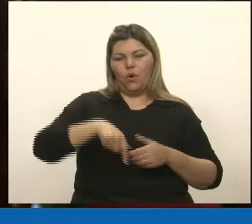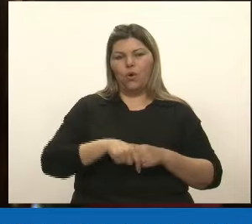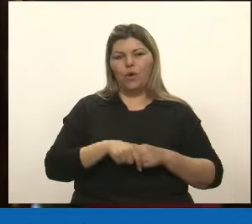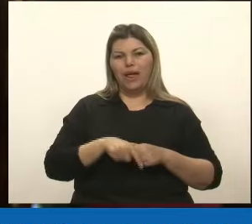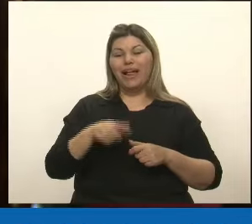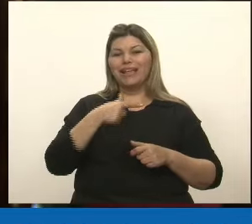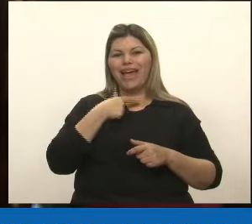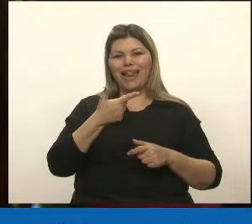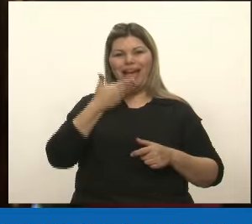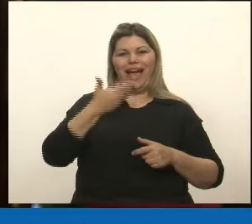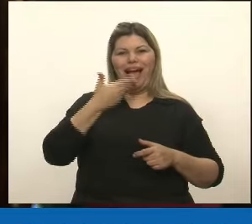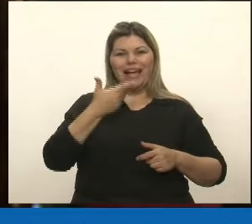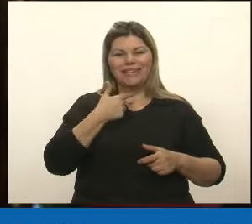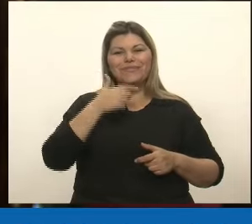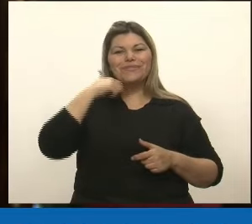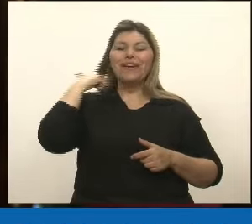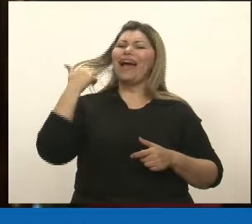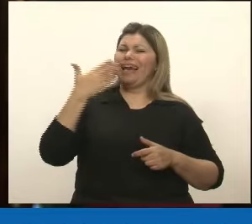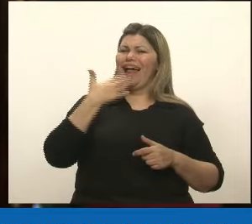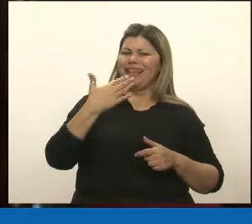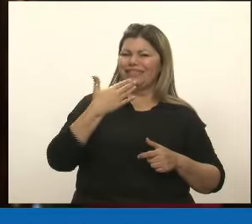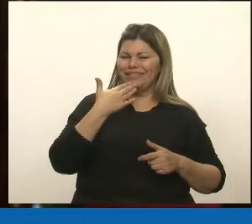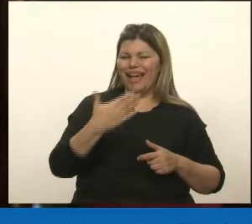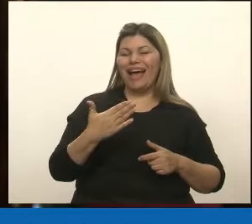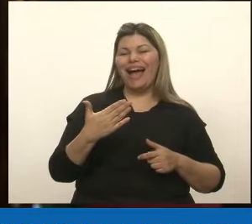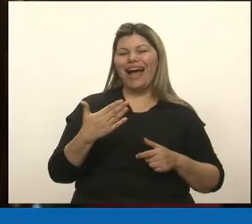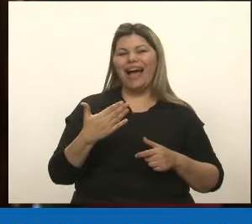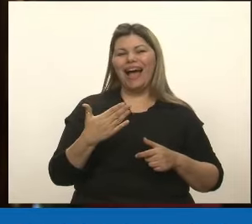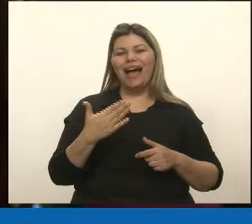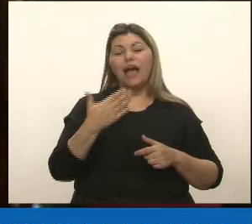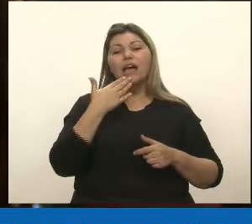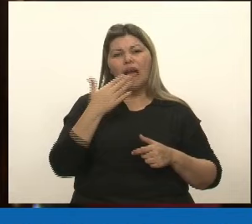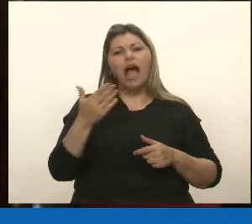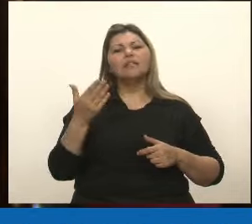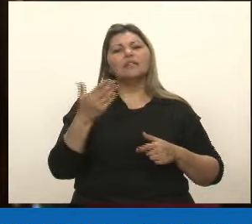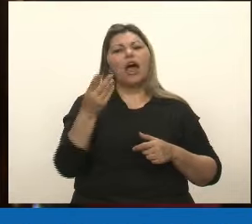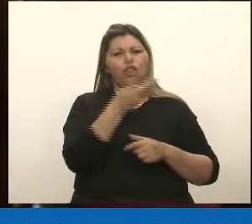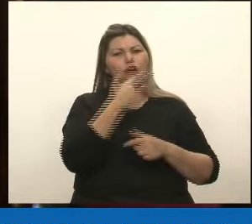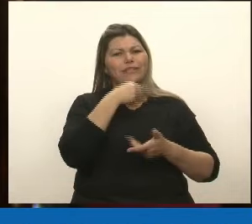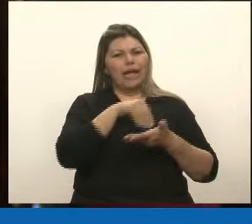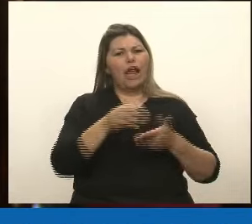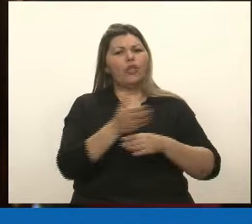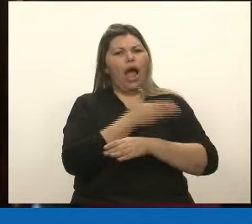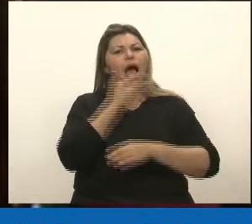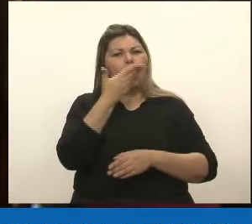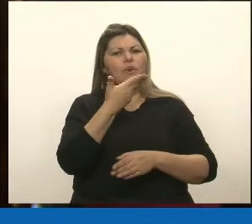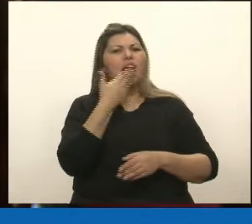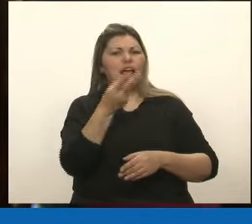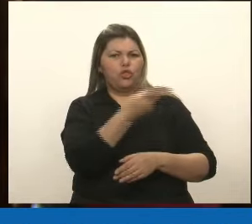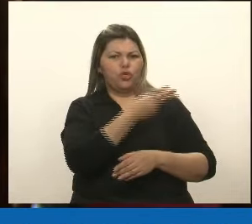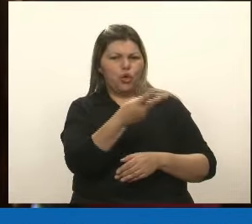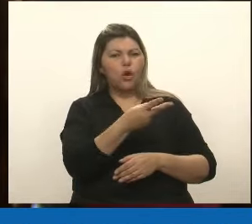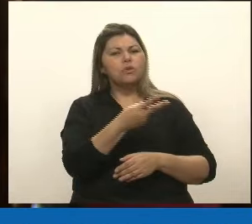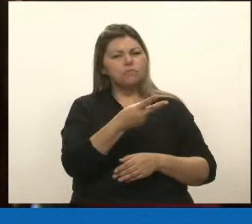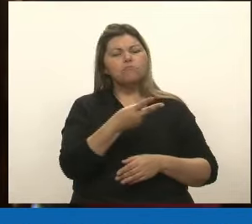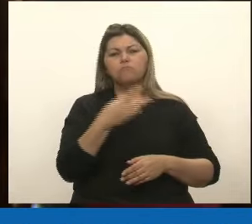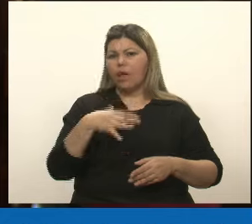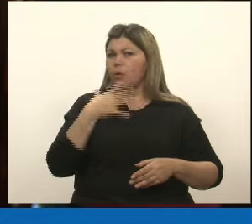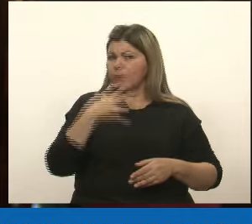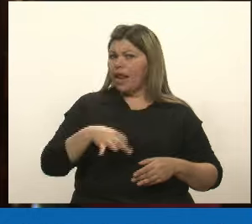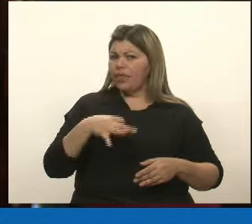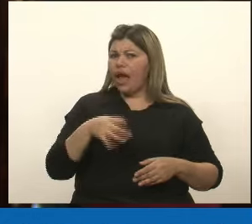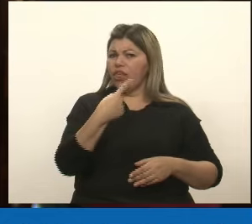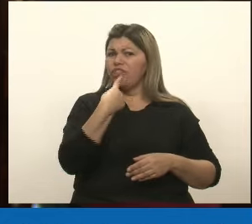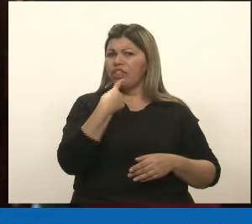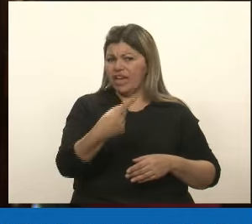se salía la vaina. Gracias, presidente. Le agradezco las expresiones tanto al senador Juez como al senador Romero. Hay que tener en cuenta que es cierto lo que dice el